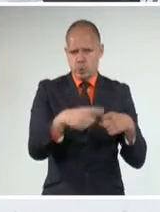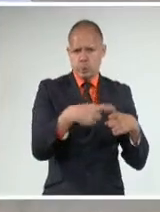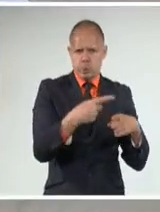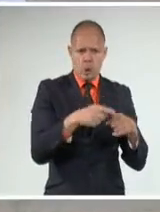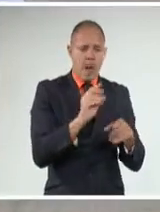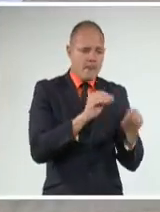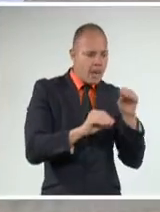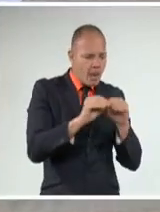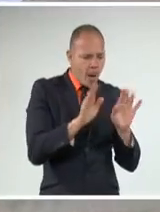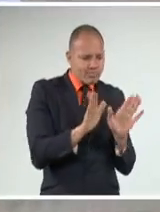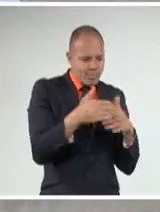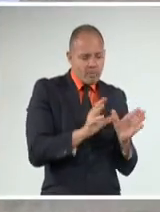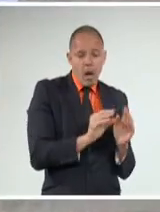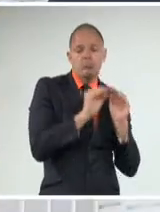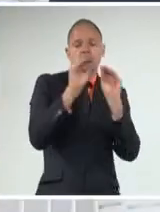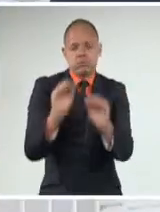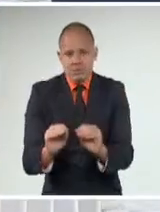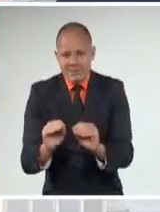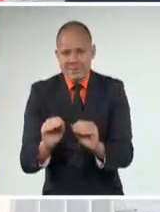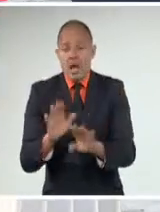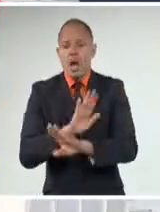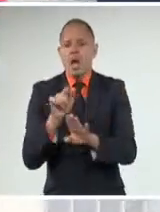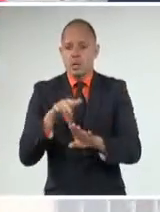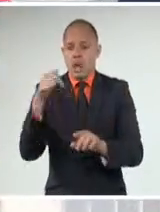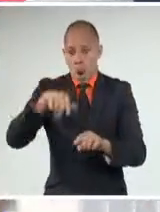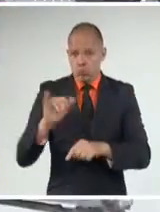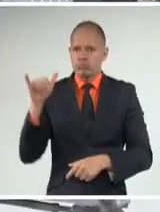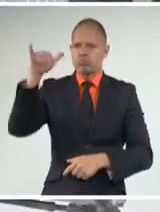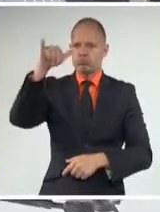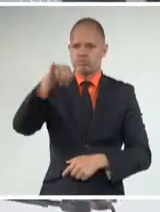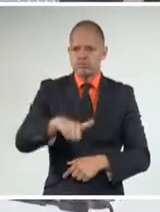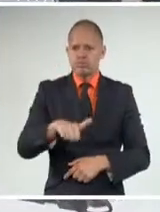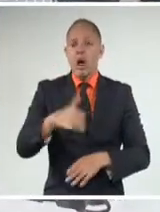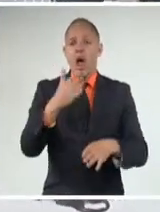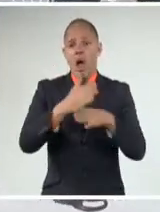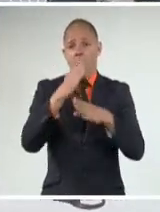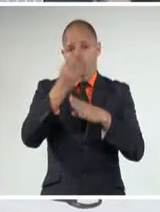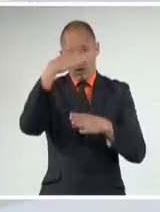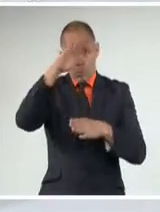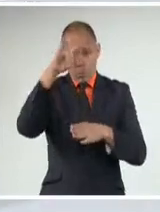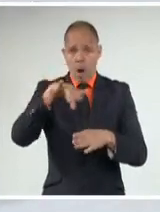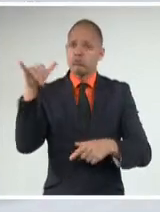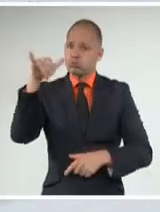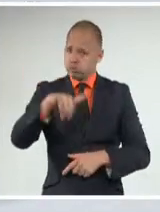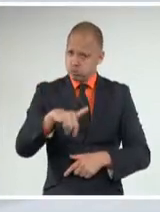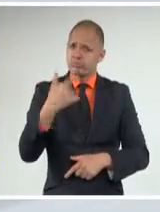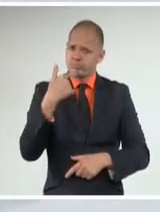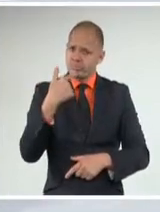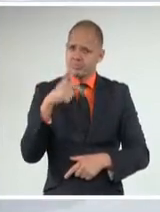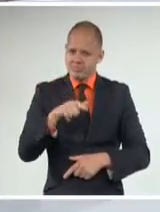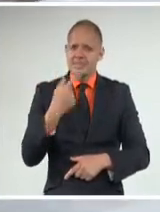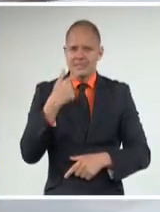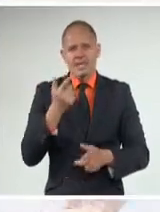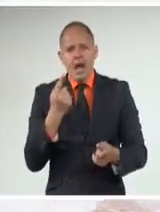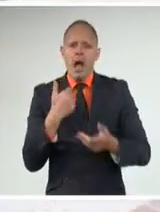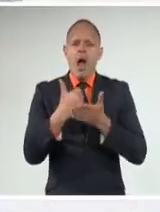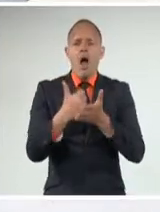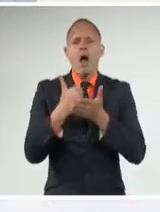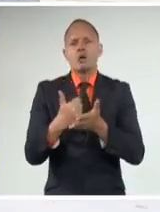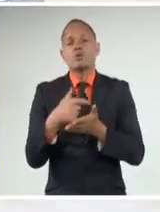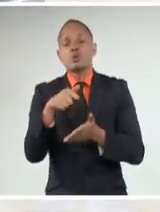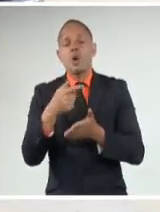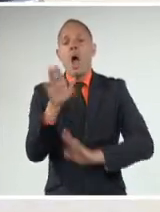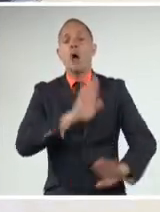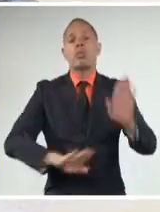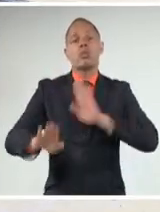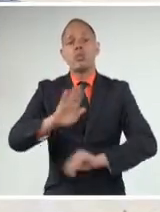El presidente de la República de Jamaica llegó al aeropuerto internacional Antonio Maceo de Santiago de Cuba con donativos para el enfrentamiento a la pandemia